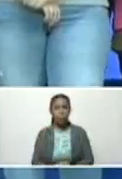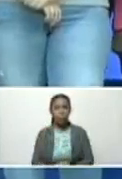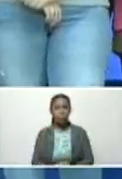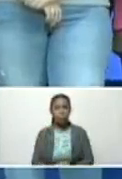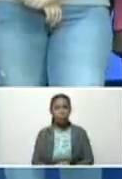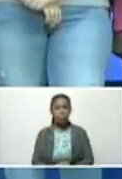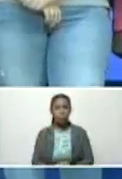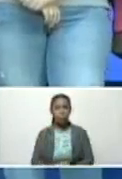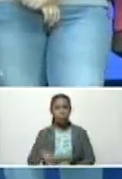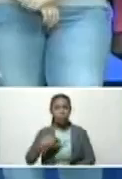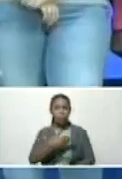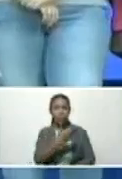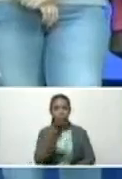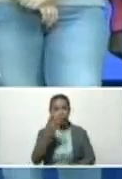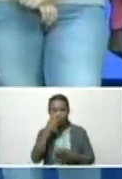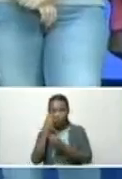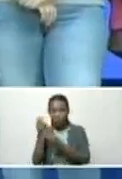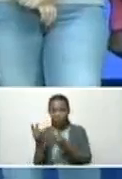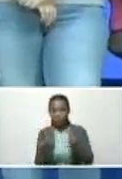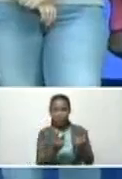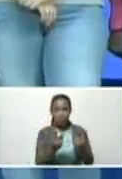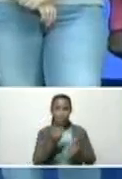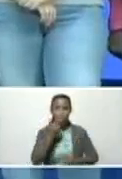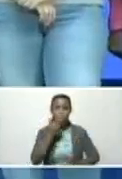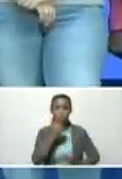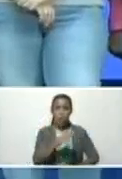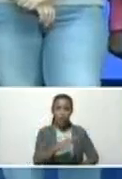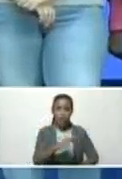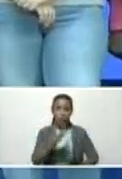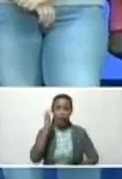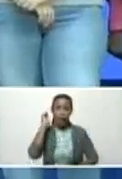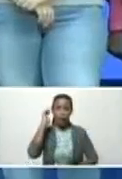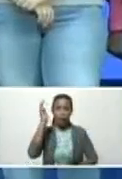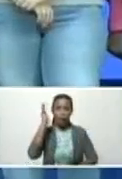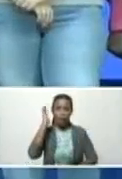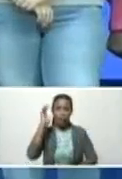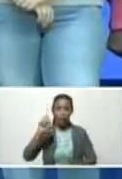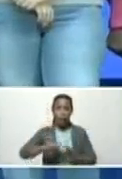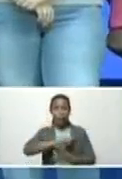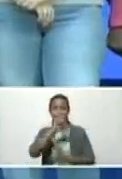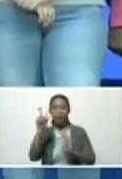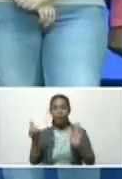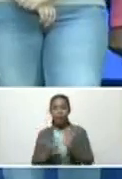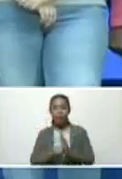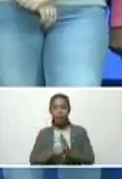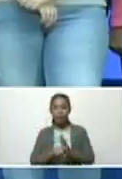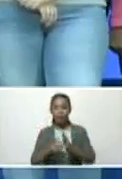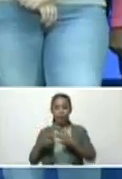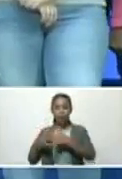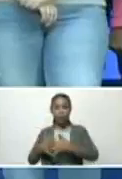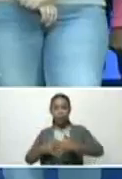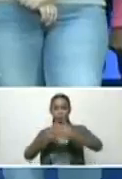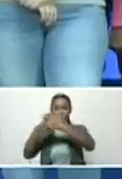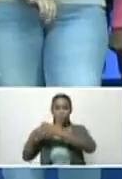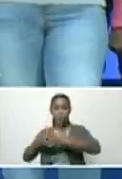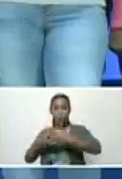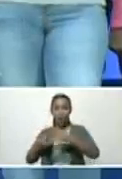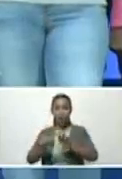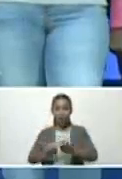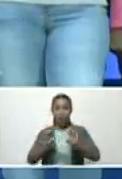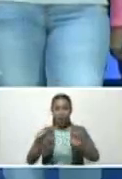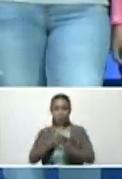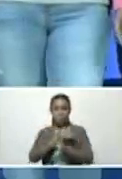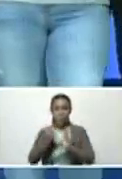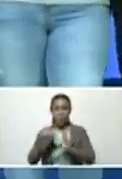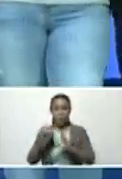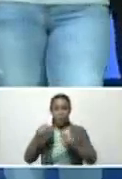cuando ustedes me inviten, en la próxima Asamblea General de los Estudiantes de Educación